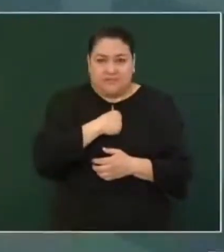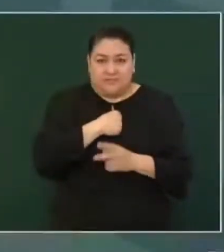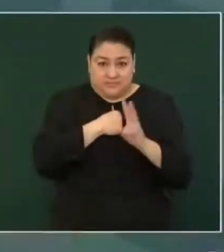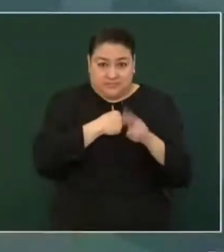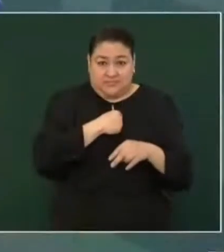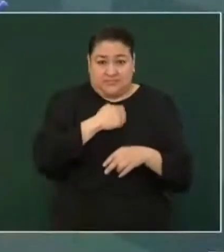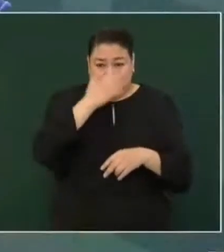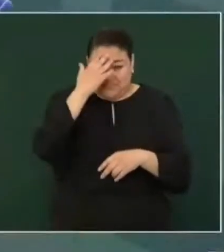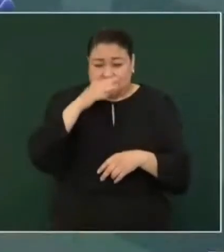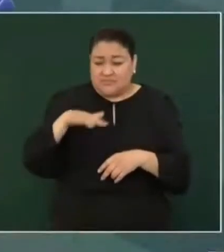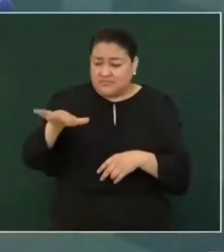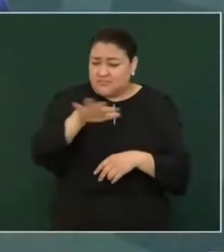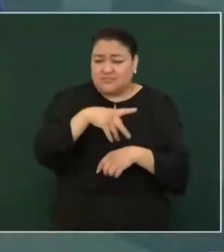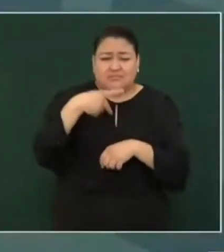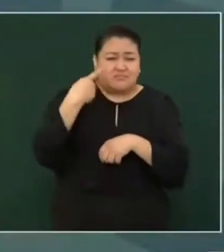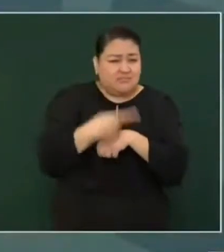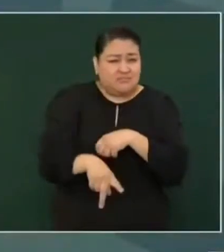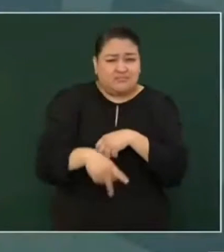muchos riesgos